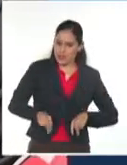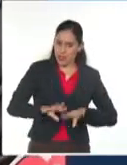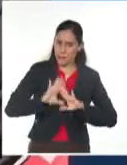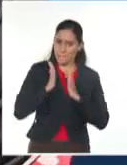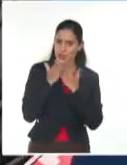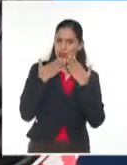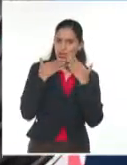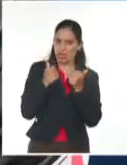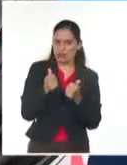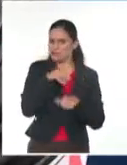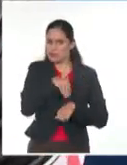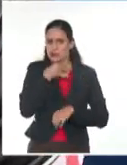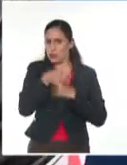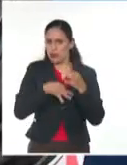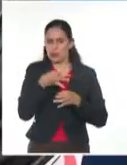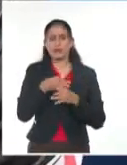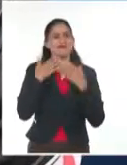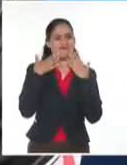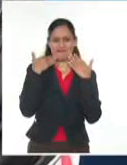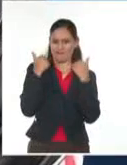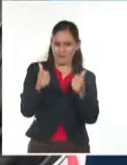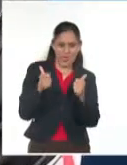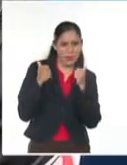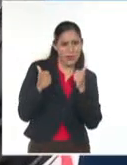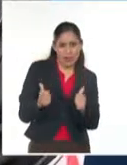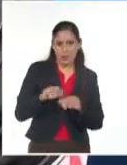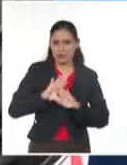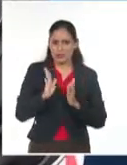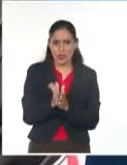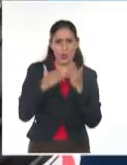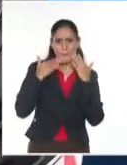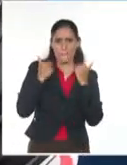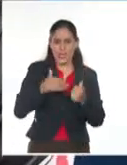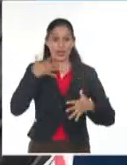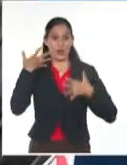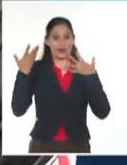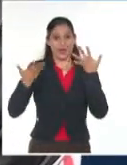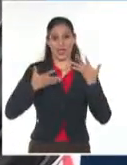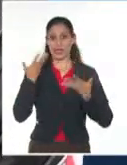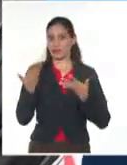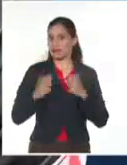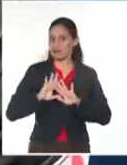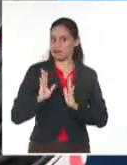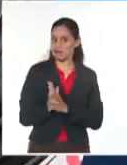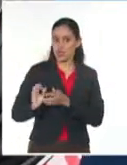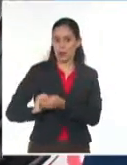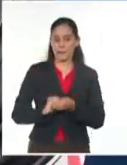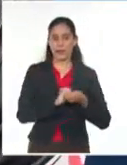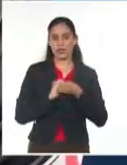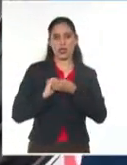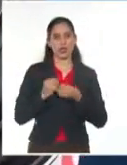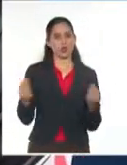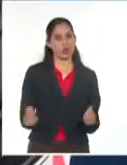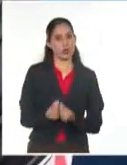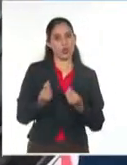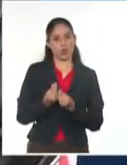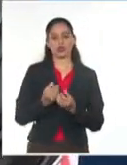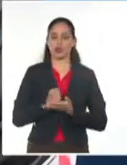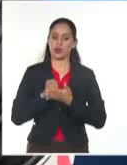Serie Nacional? No, súper, súper, qué bien. Mi compañero súper contento de que haya regresado y nada, seguir aportando al